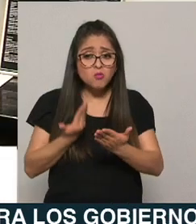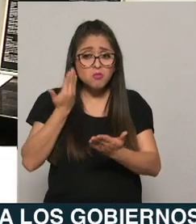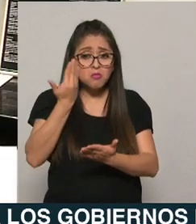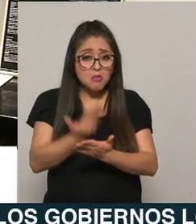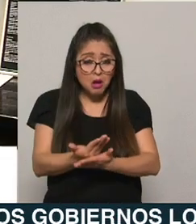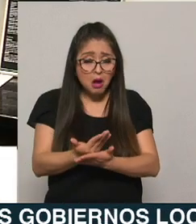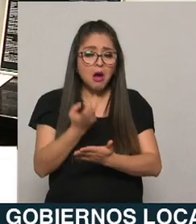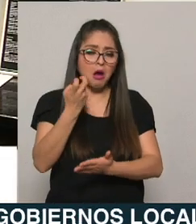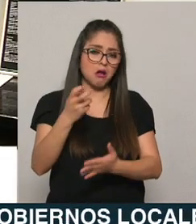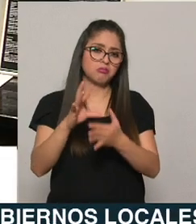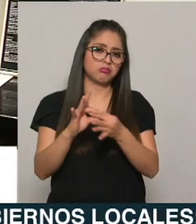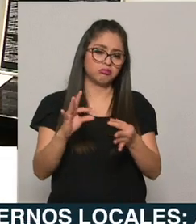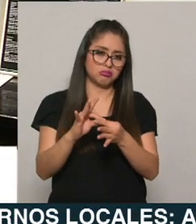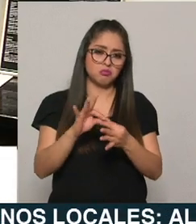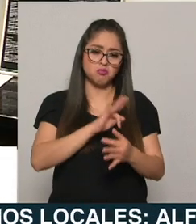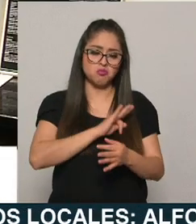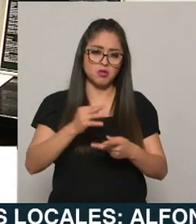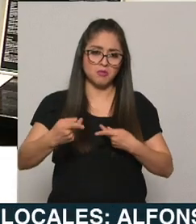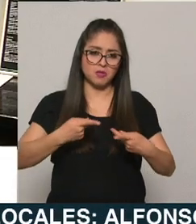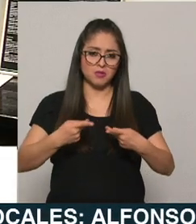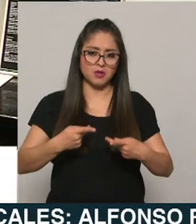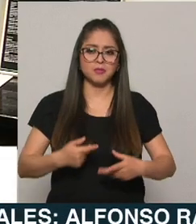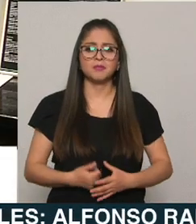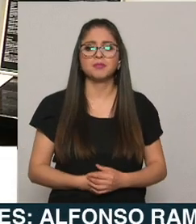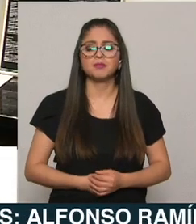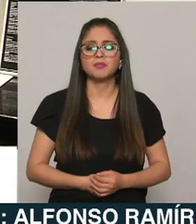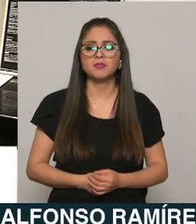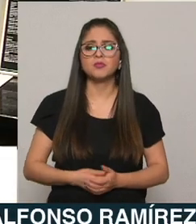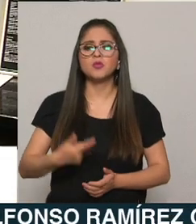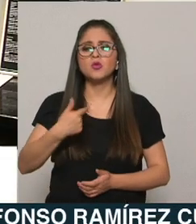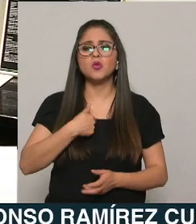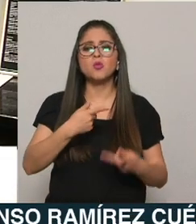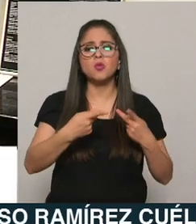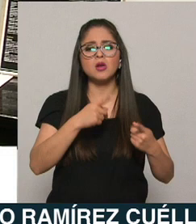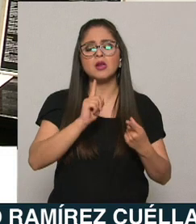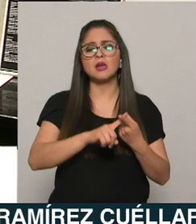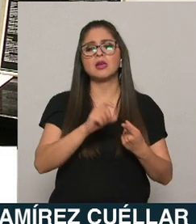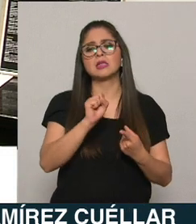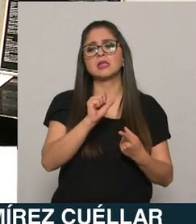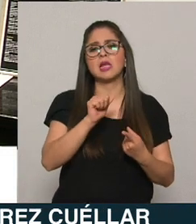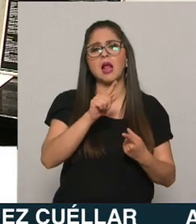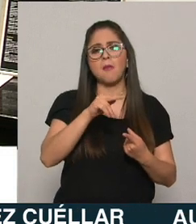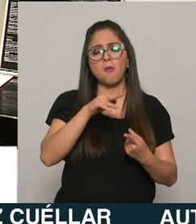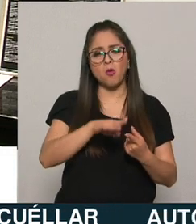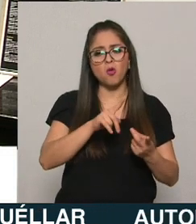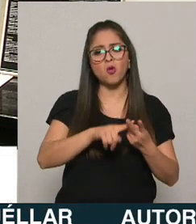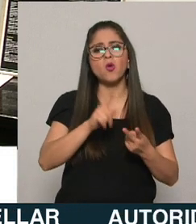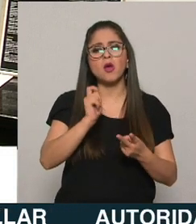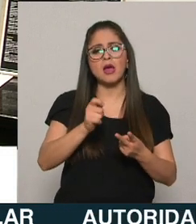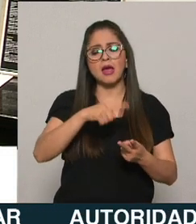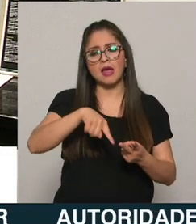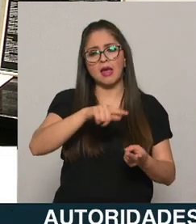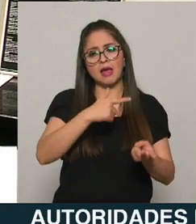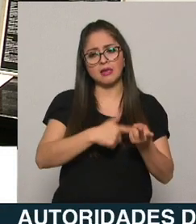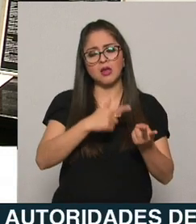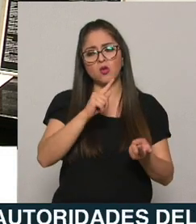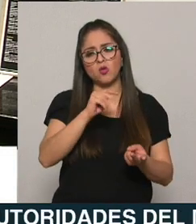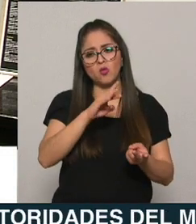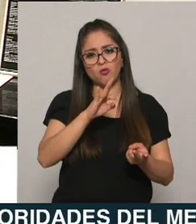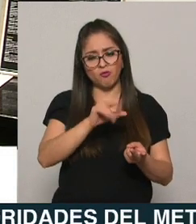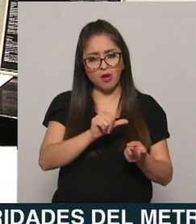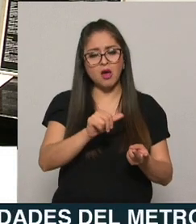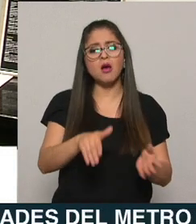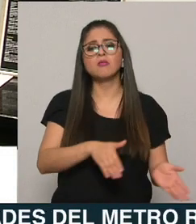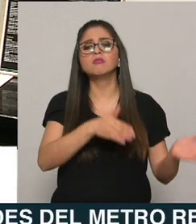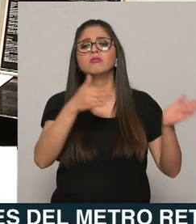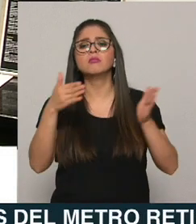puedo recomendar desde un nigiri de salmón con un toque de aceite de trufa, o también